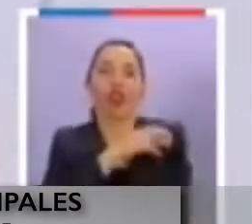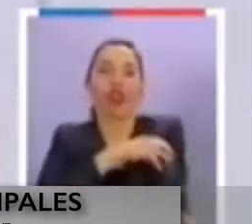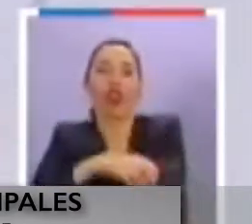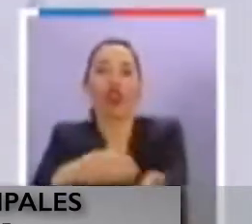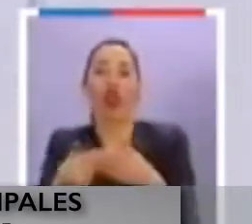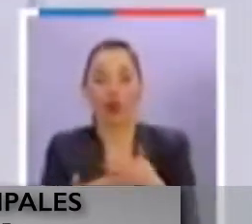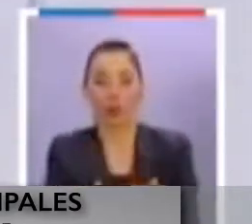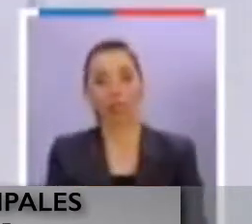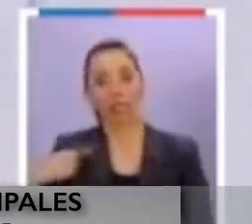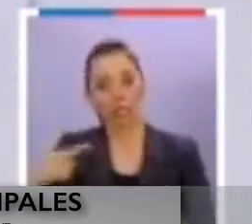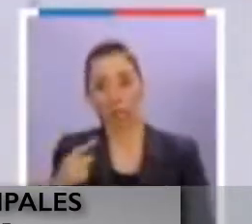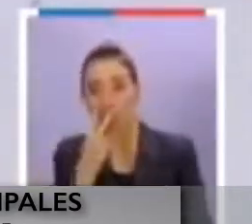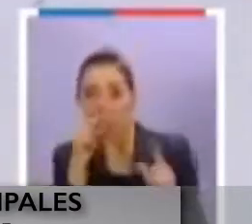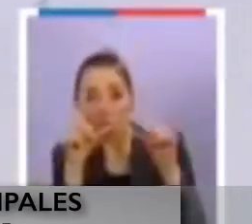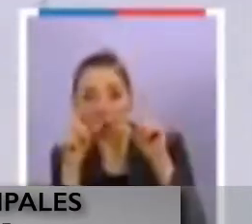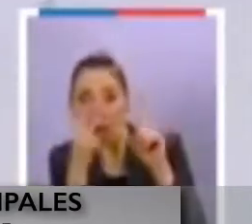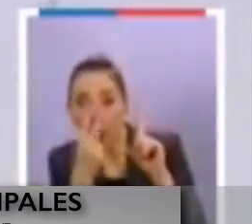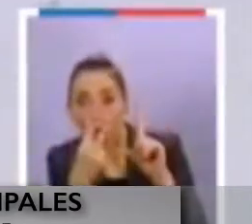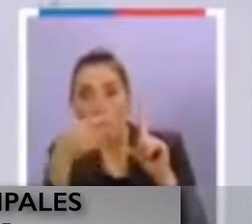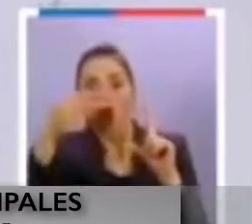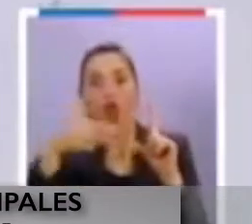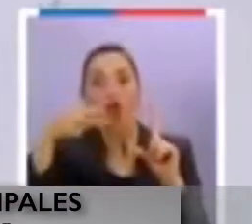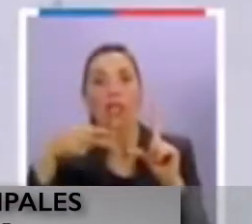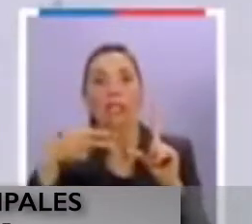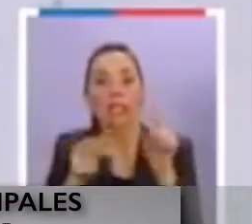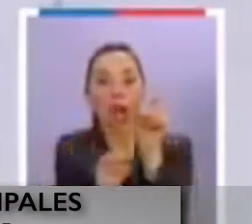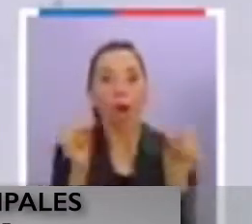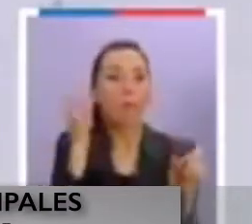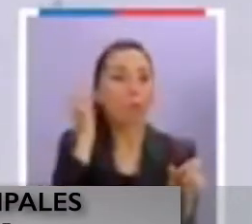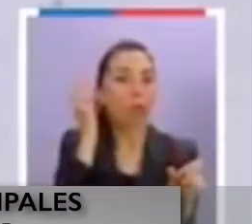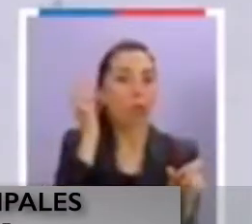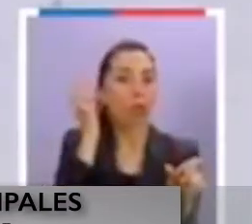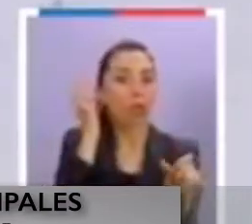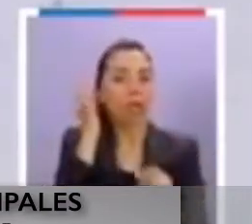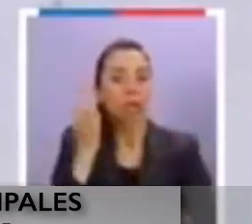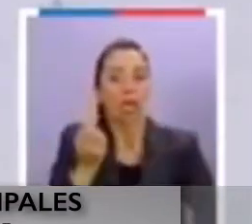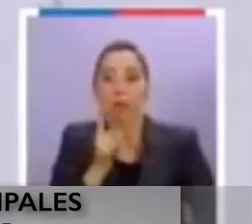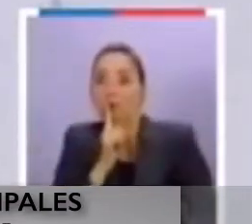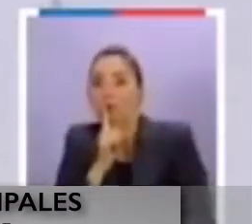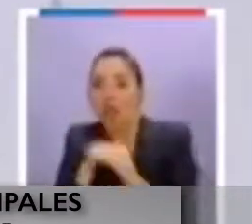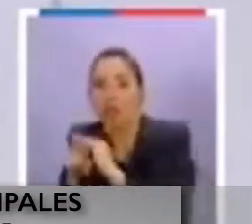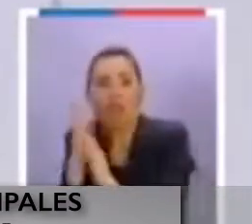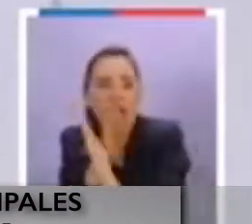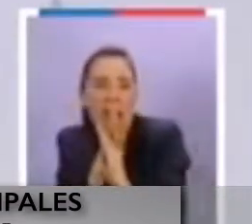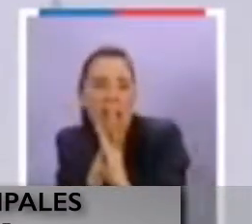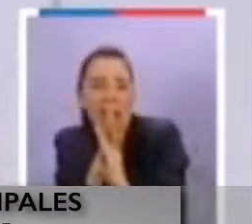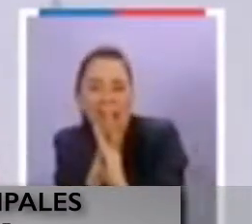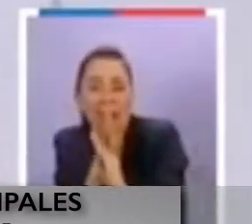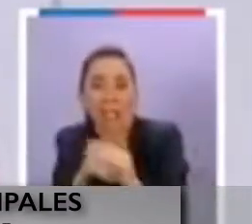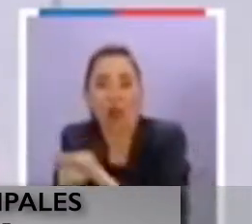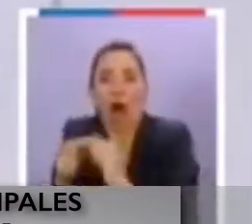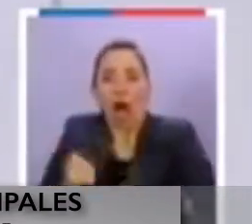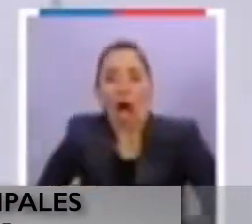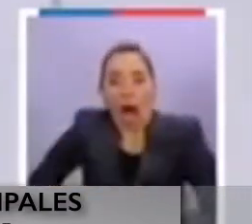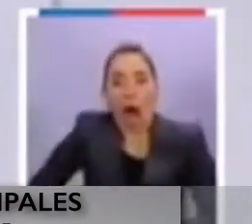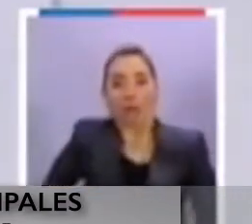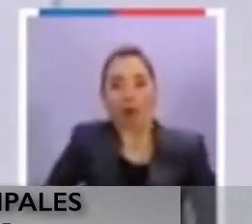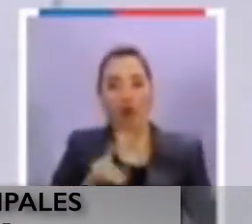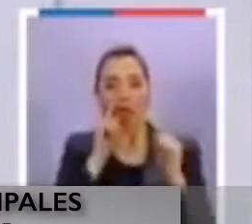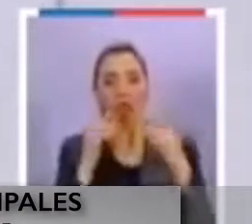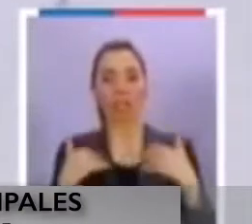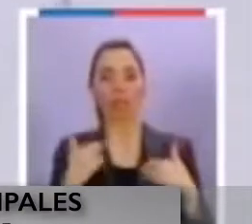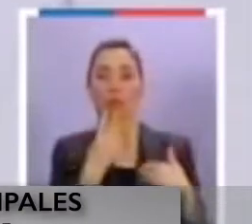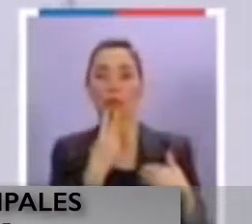Periódicamente conocemos por las noticias casos de mujeres que se practican abortos clandestinos que ponen en riesgo sus vidas y sin duda